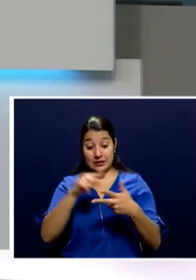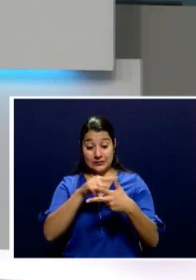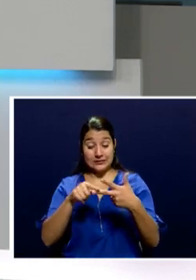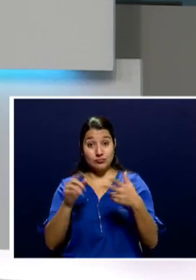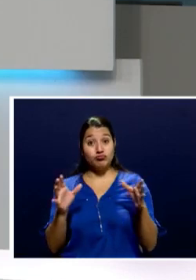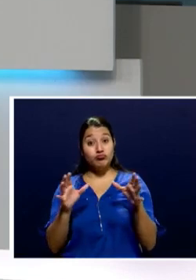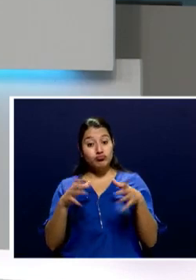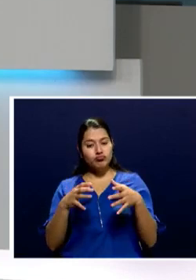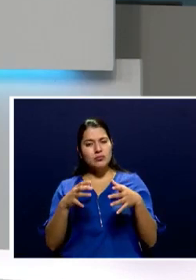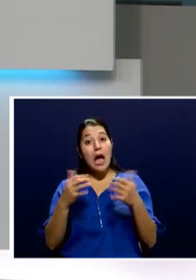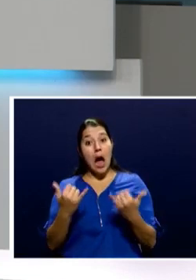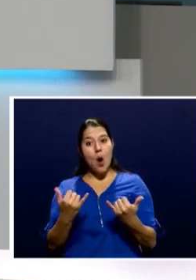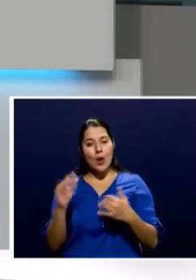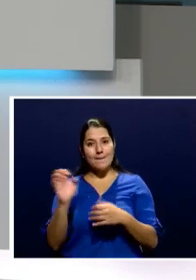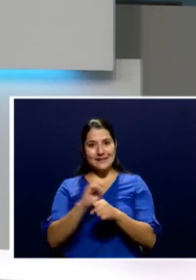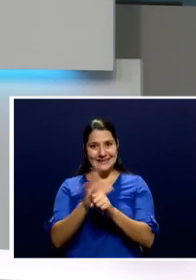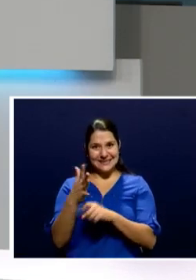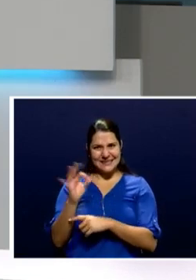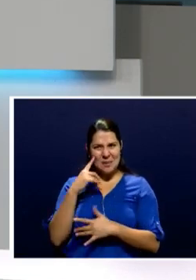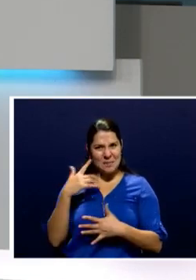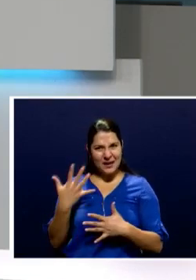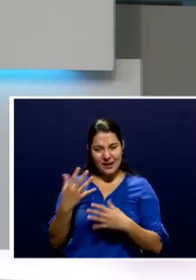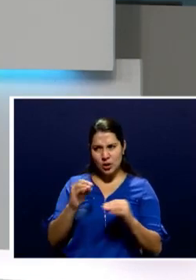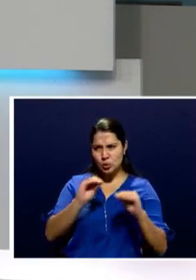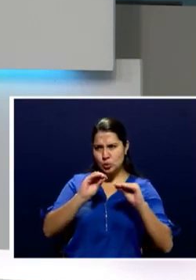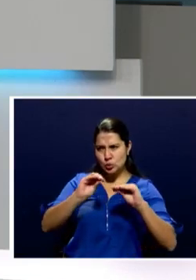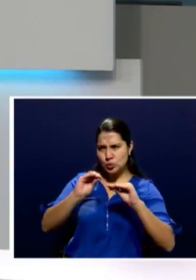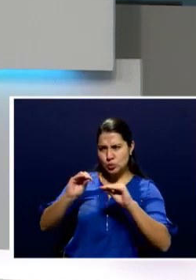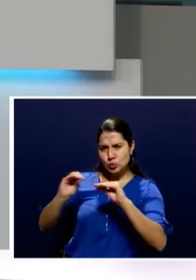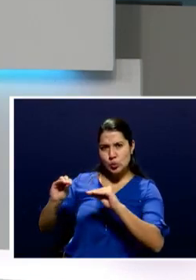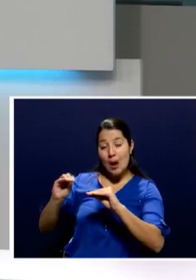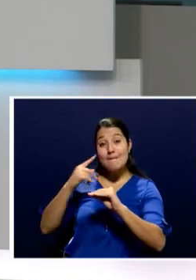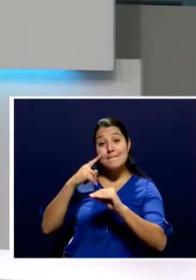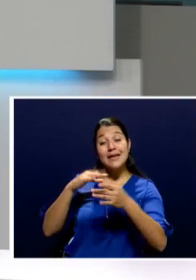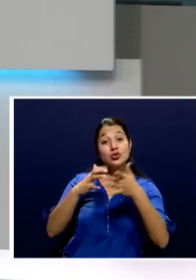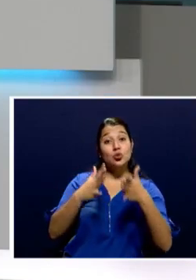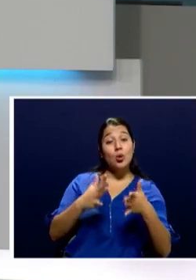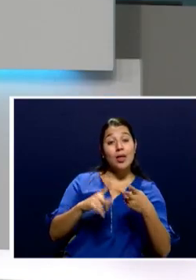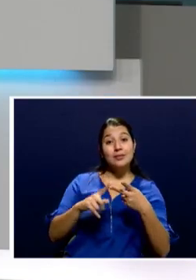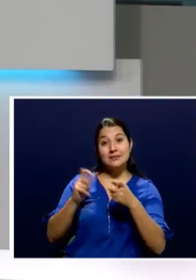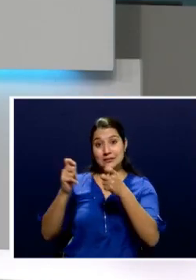COVID-19 para llevar educación a los hogares de estudiantes y docentes.